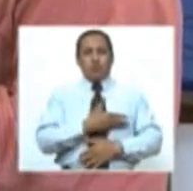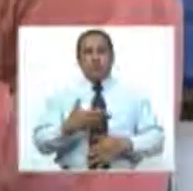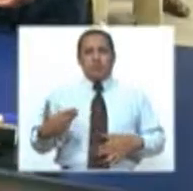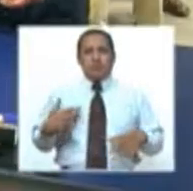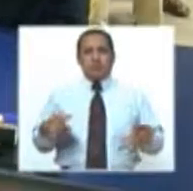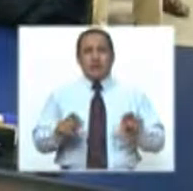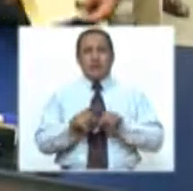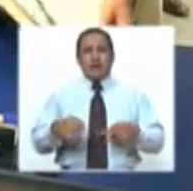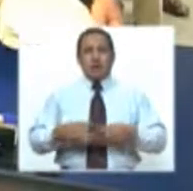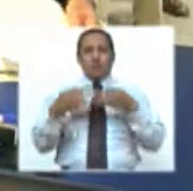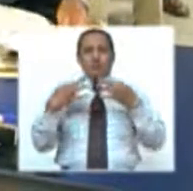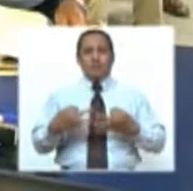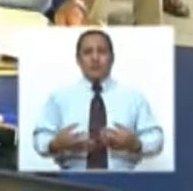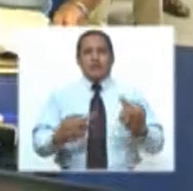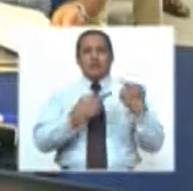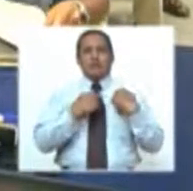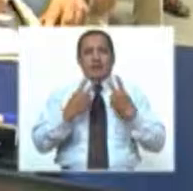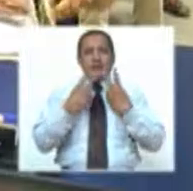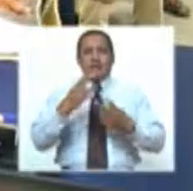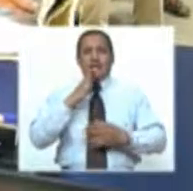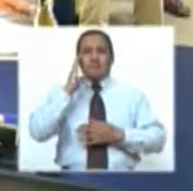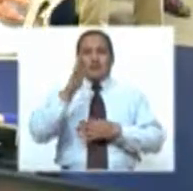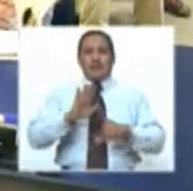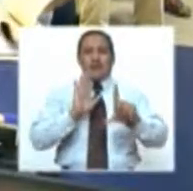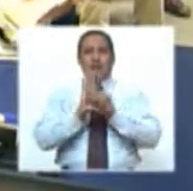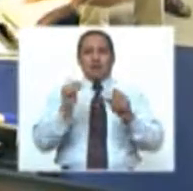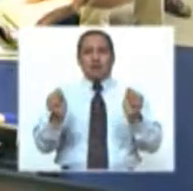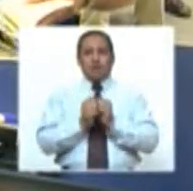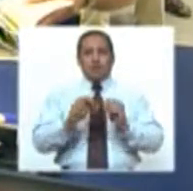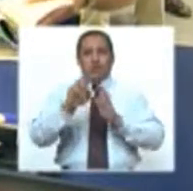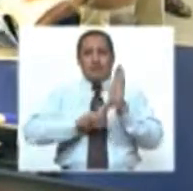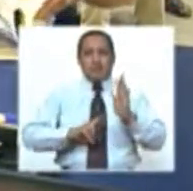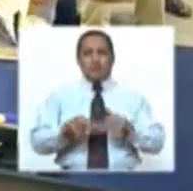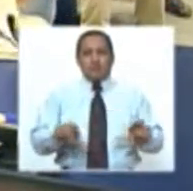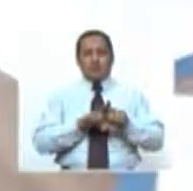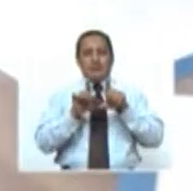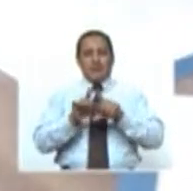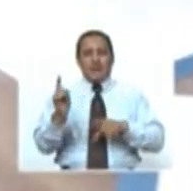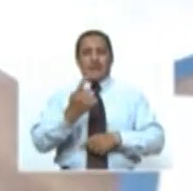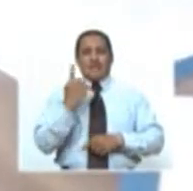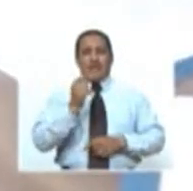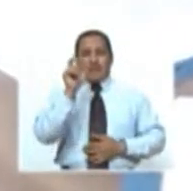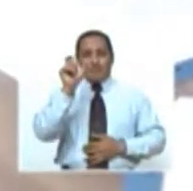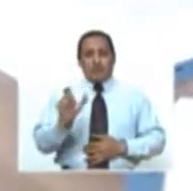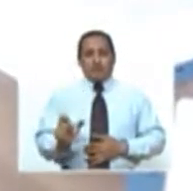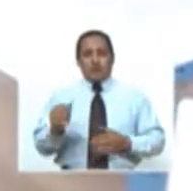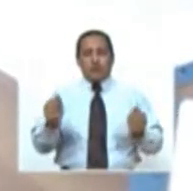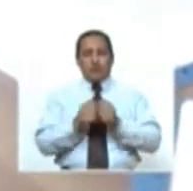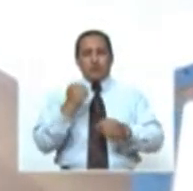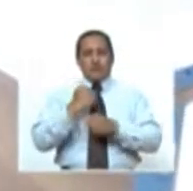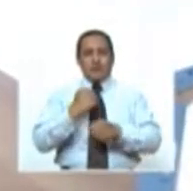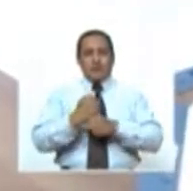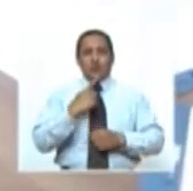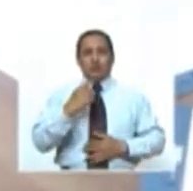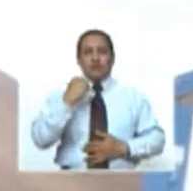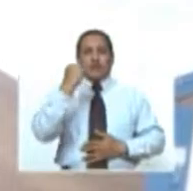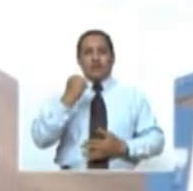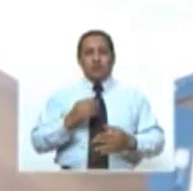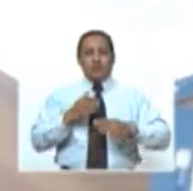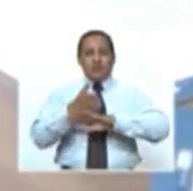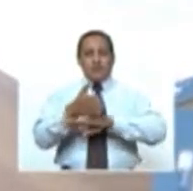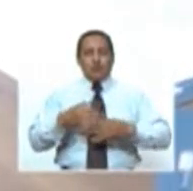y privadas a cumplir las obligaciones que establece la ley y su reglamento, tutelar al ciudadano en el ejercicio de los derechos